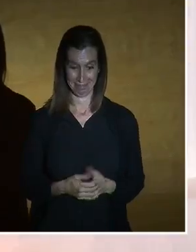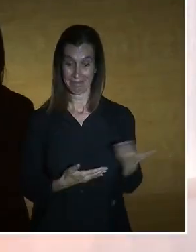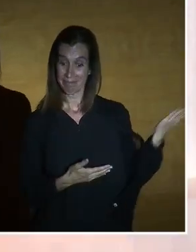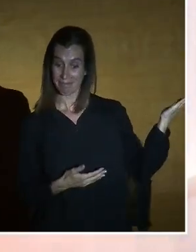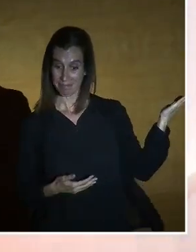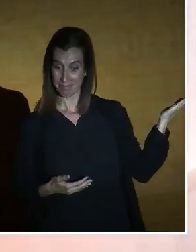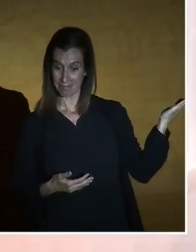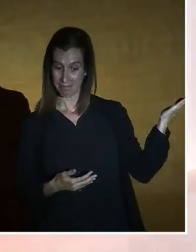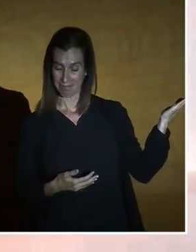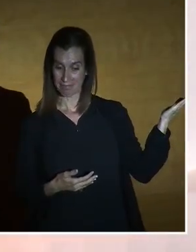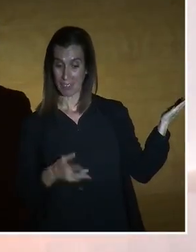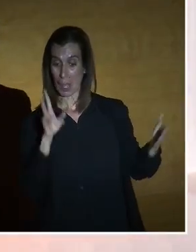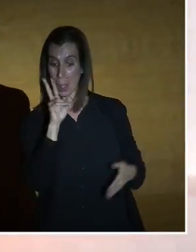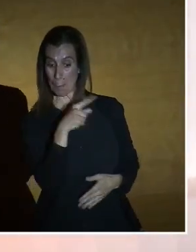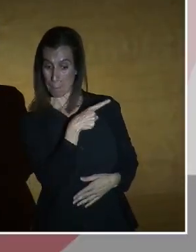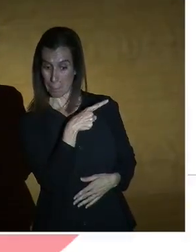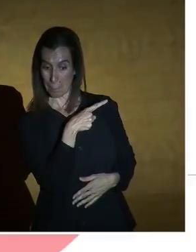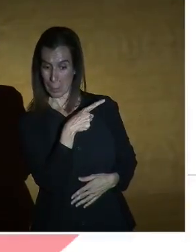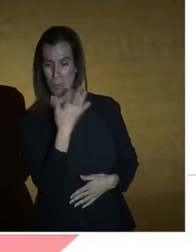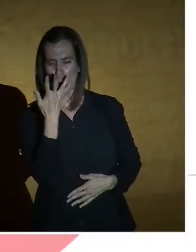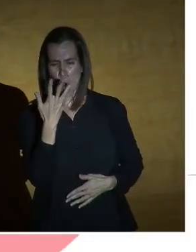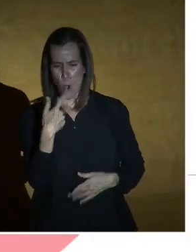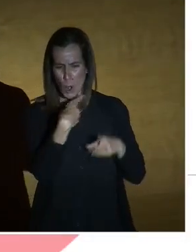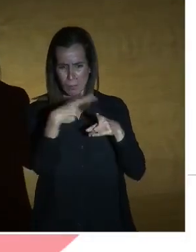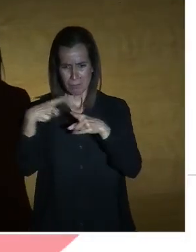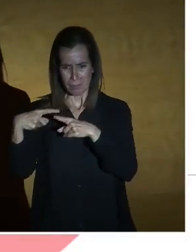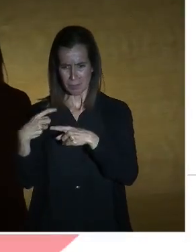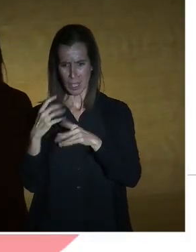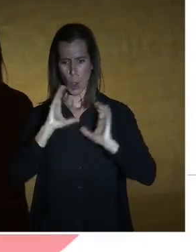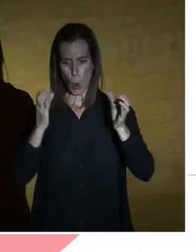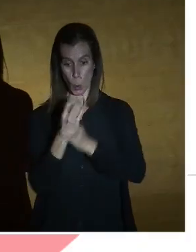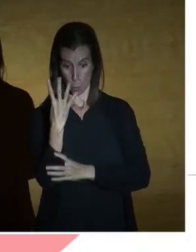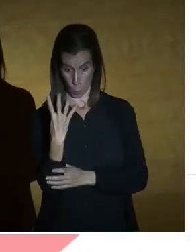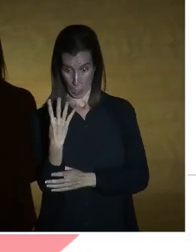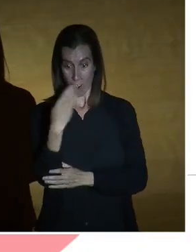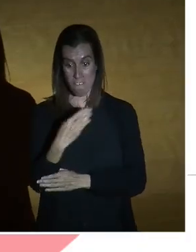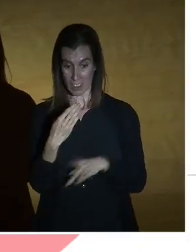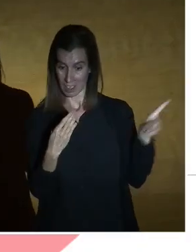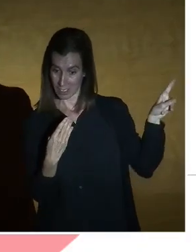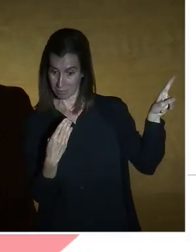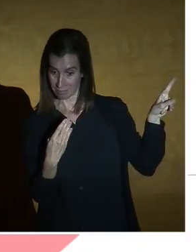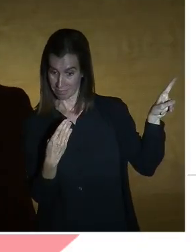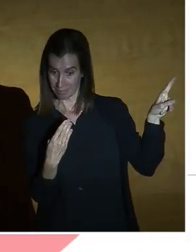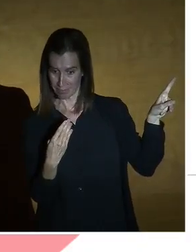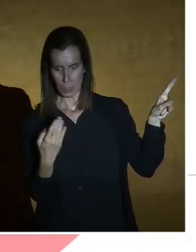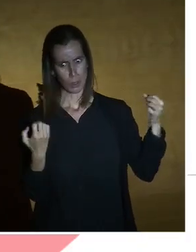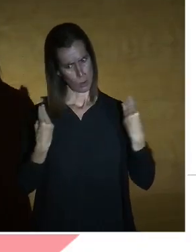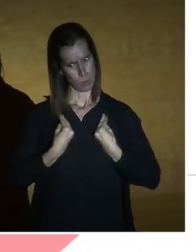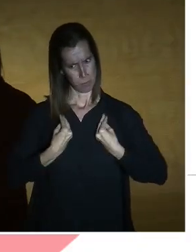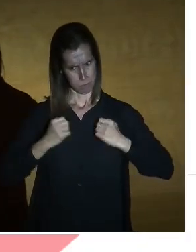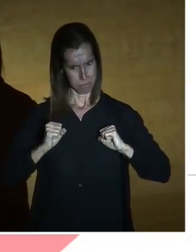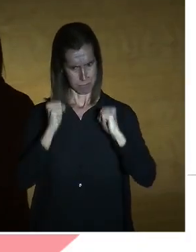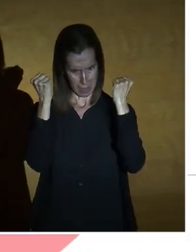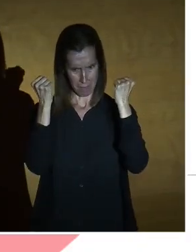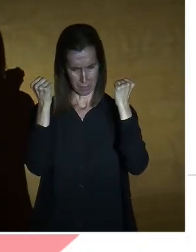aquí, donde vemos en distintos colores como 4 grupos de bacterias son unos auténticos supervivientes.